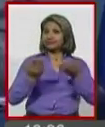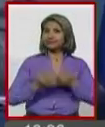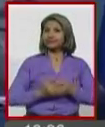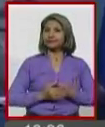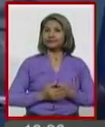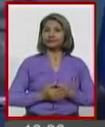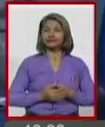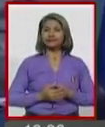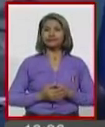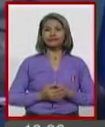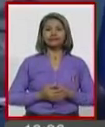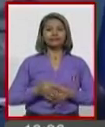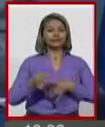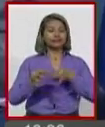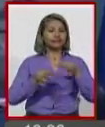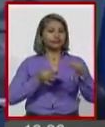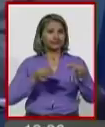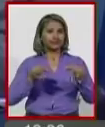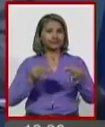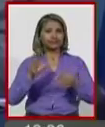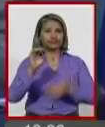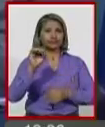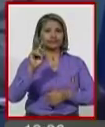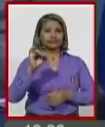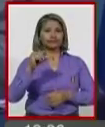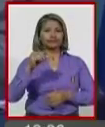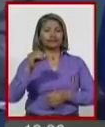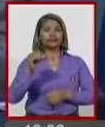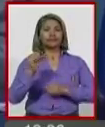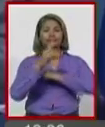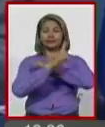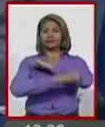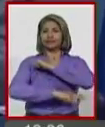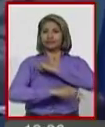de debatir el Código Penal,